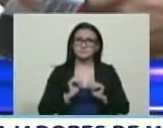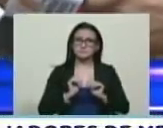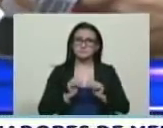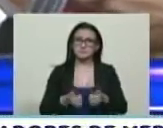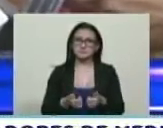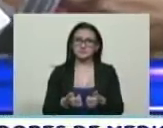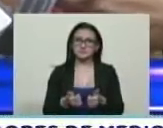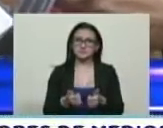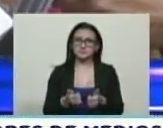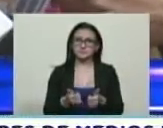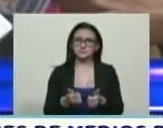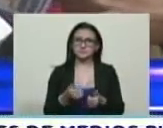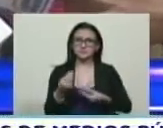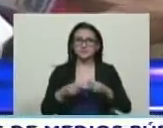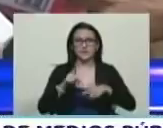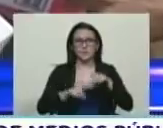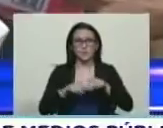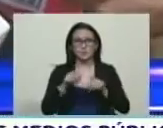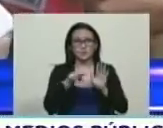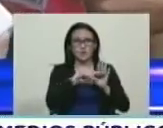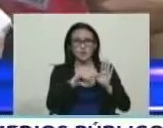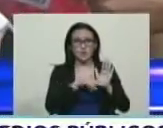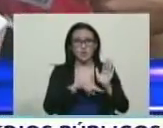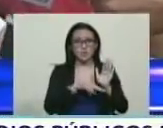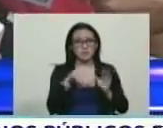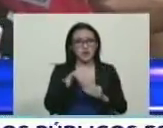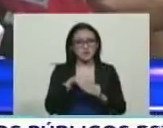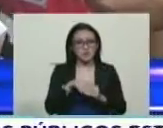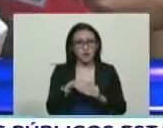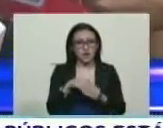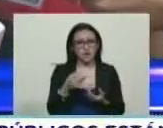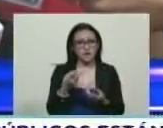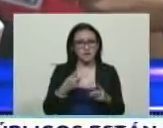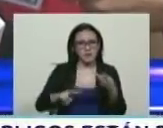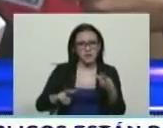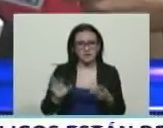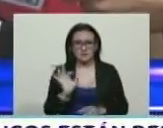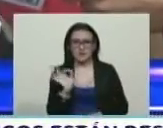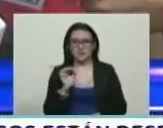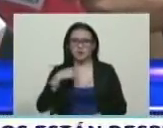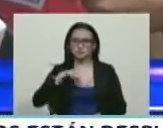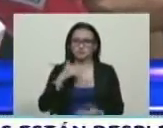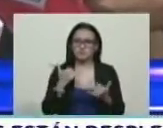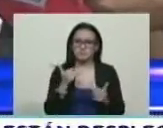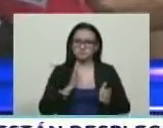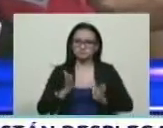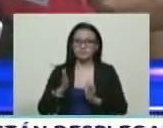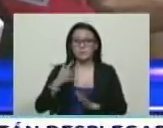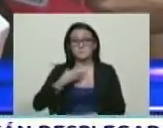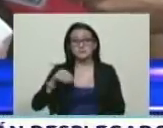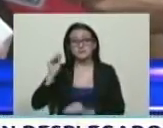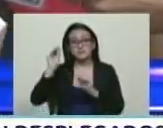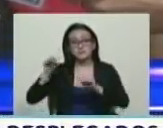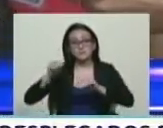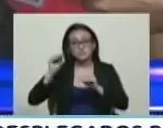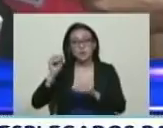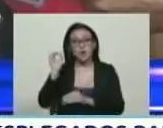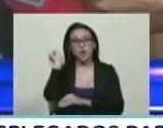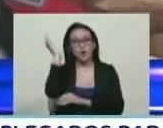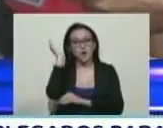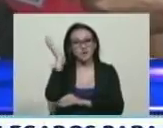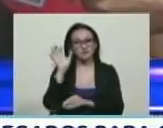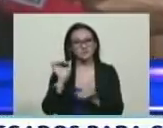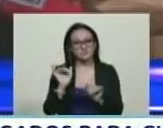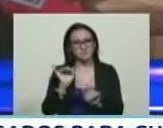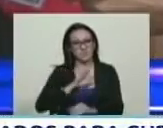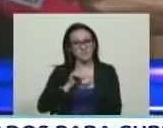a hacer cosas indebidas dentro de la norma electoral, ¿no? Nos organizamos, inclusive el presidente llamó a un congreso de nuestro partido, el Partido Socialista Unido de